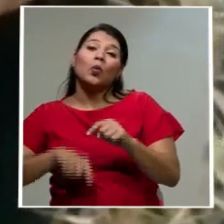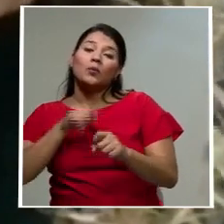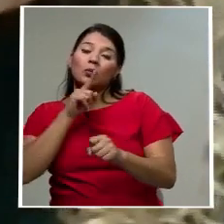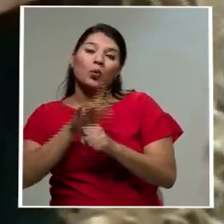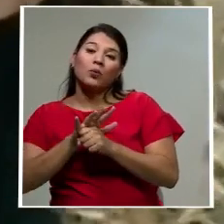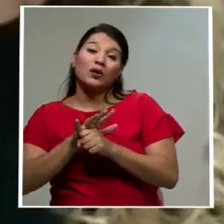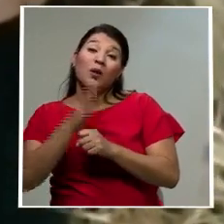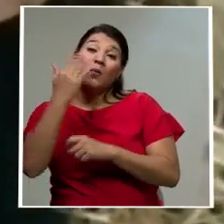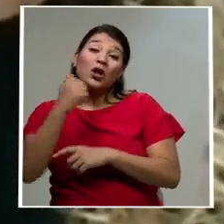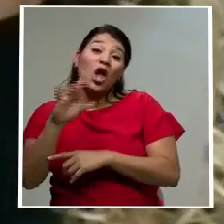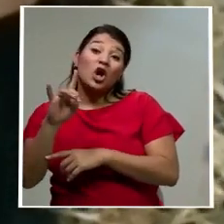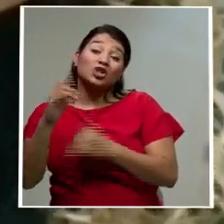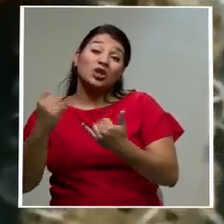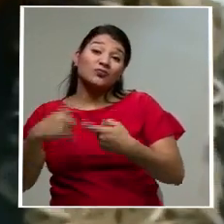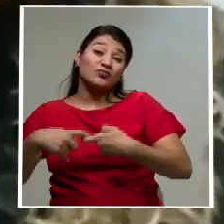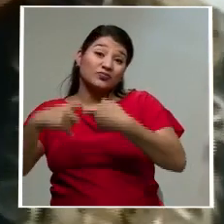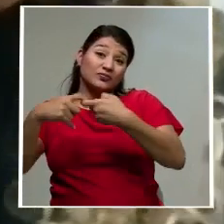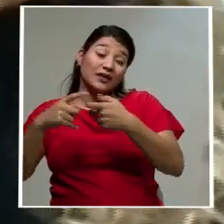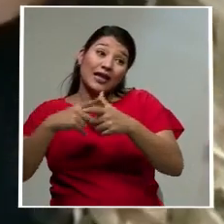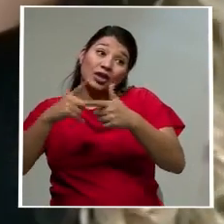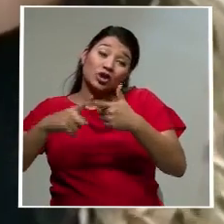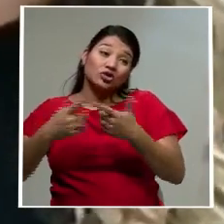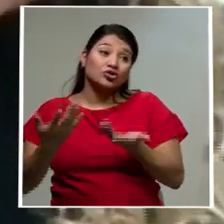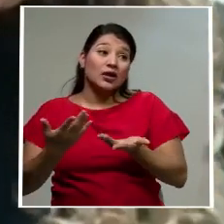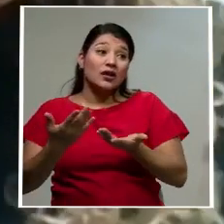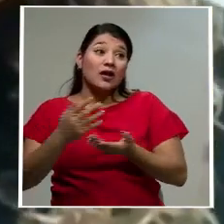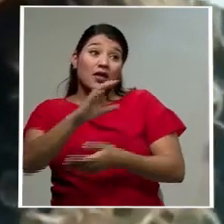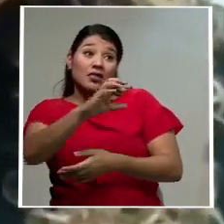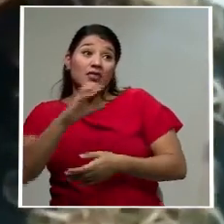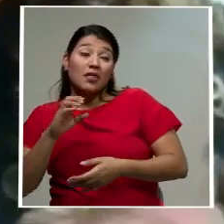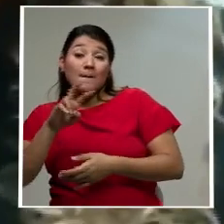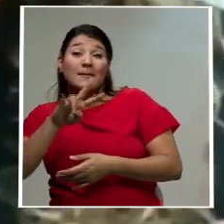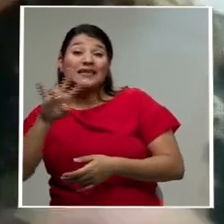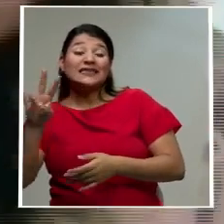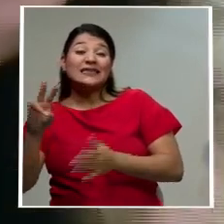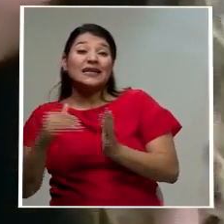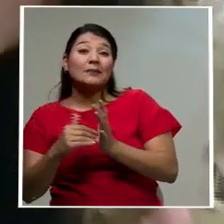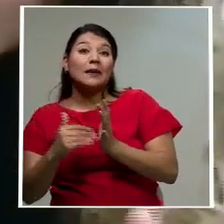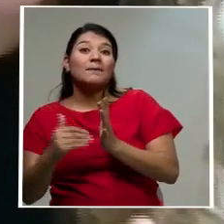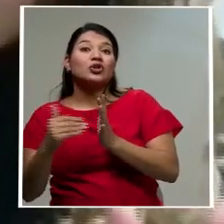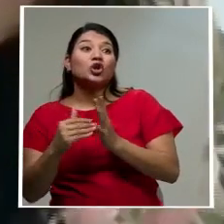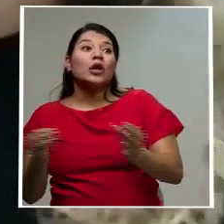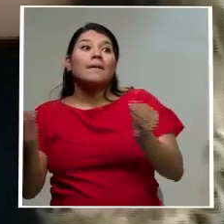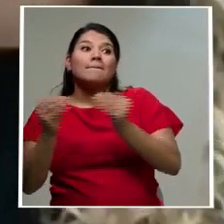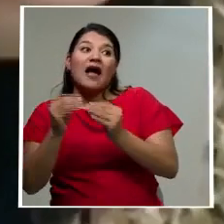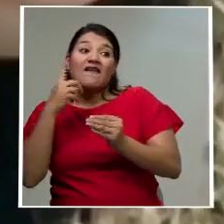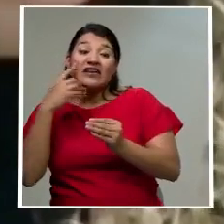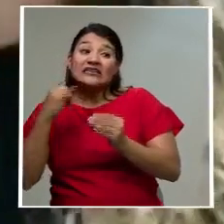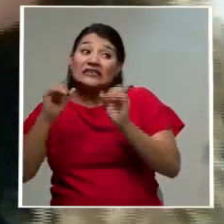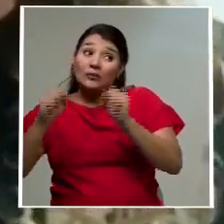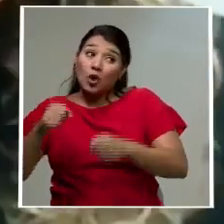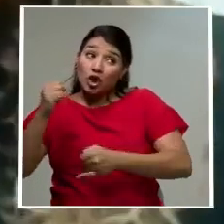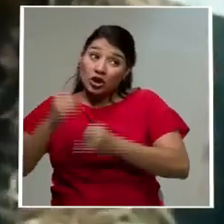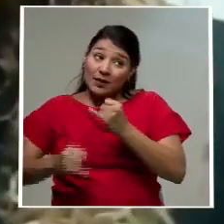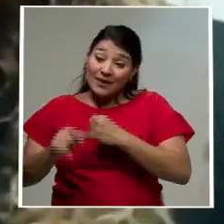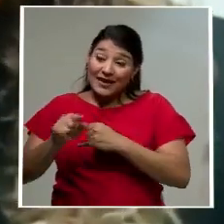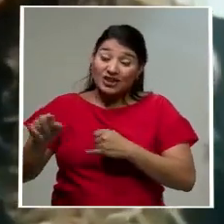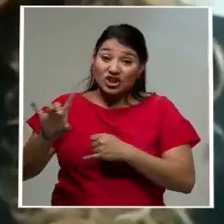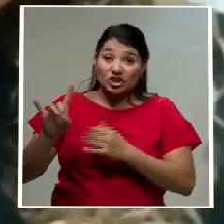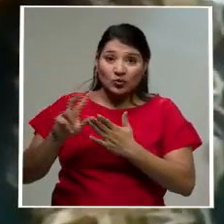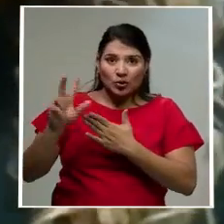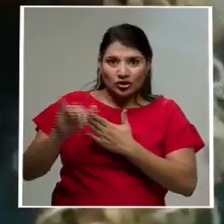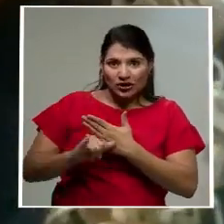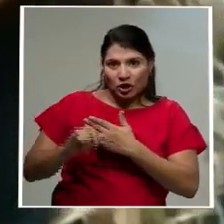8 que nos dejaron votados, pero entonces deme 27.000 millones más para ver si logro concluir esos 8 proyectos que están